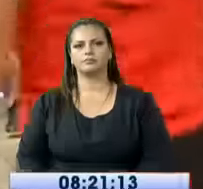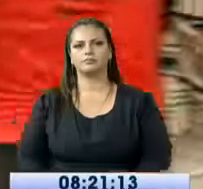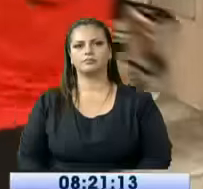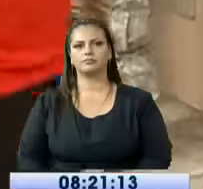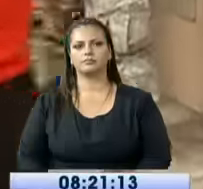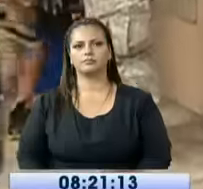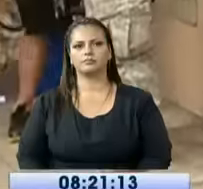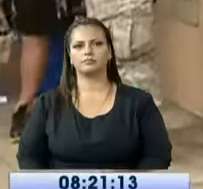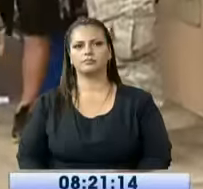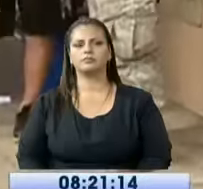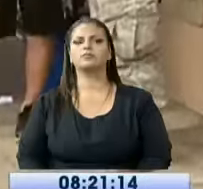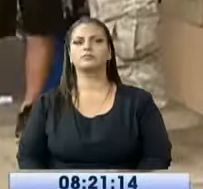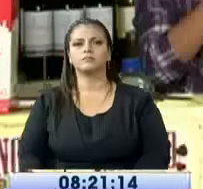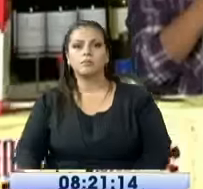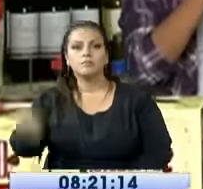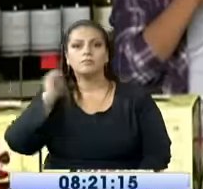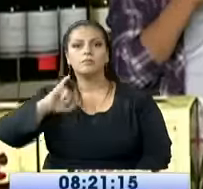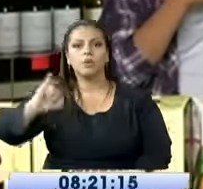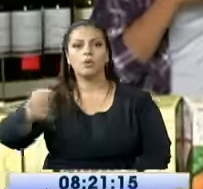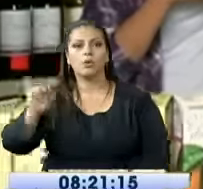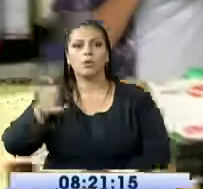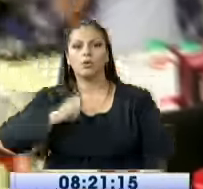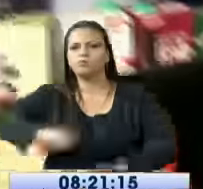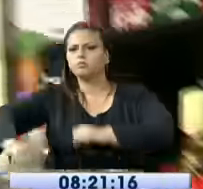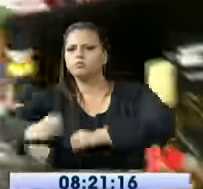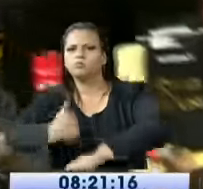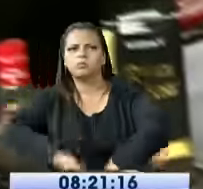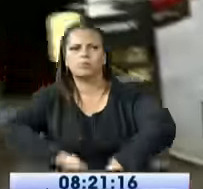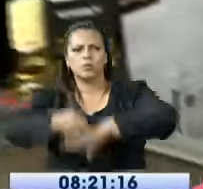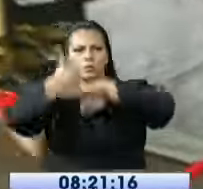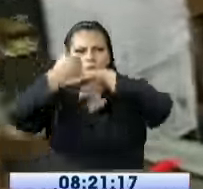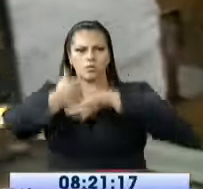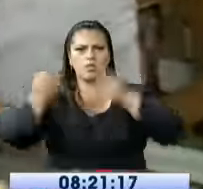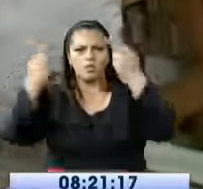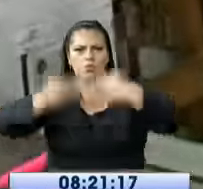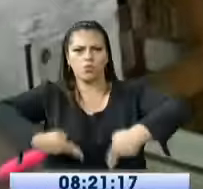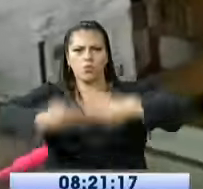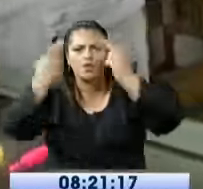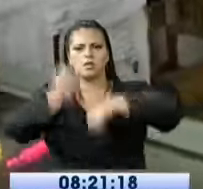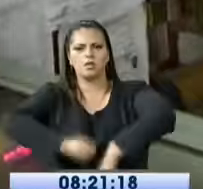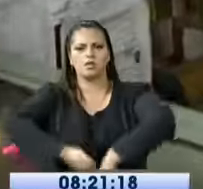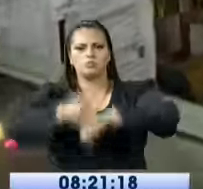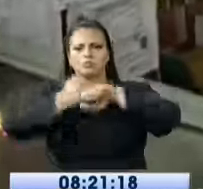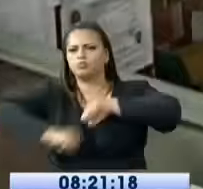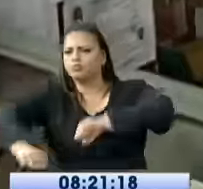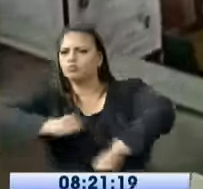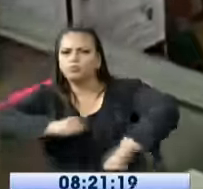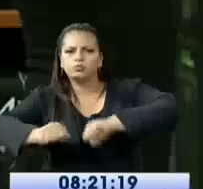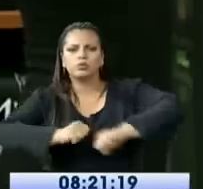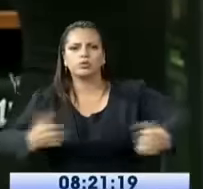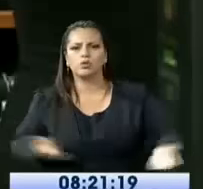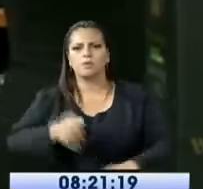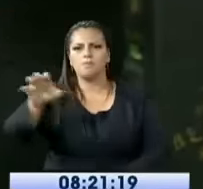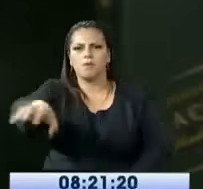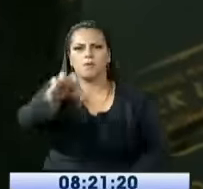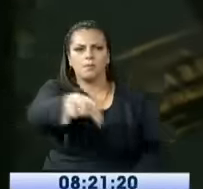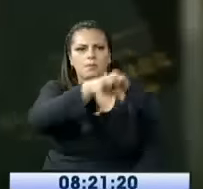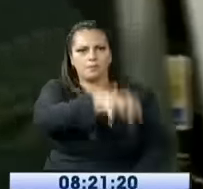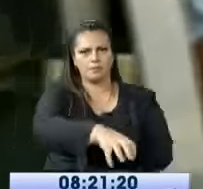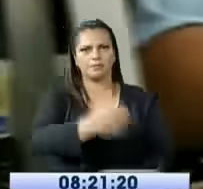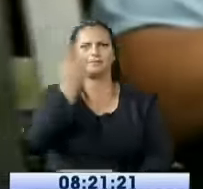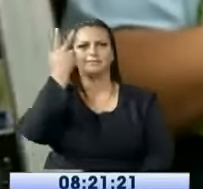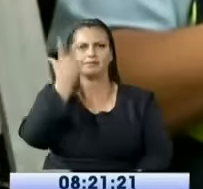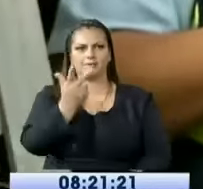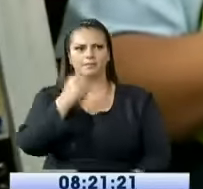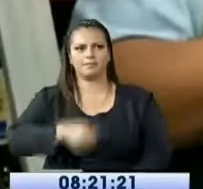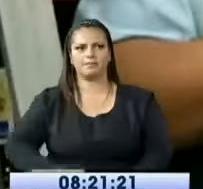El operativo de este jueves se desarrolló en 3 sitios prioritarios para la aduana debido al volumen de ventas. Las